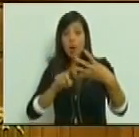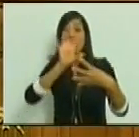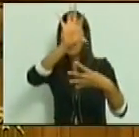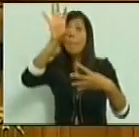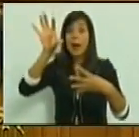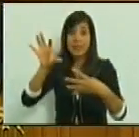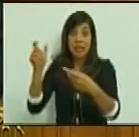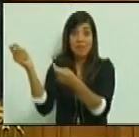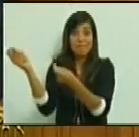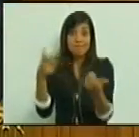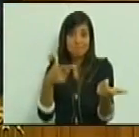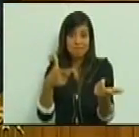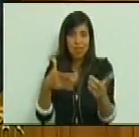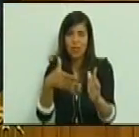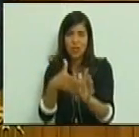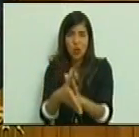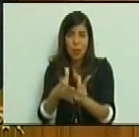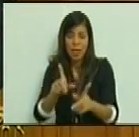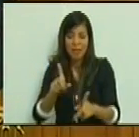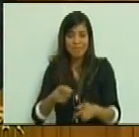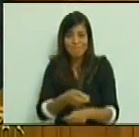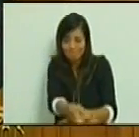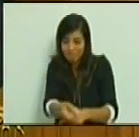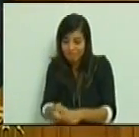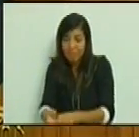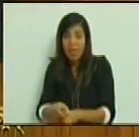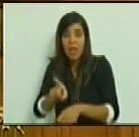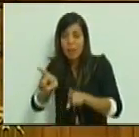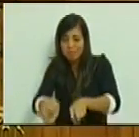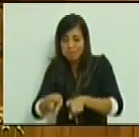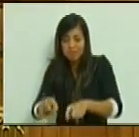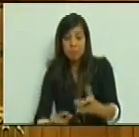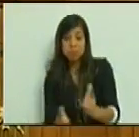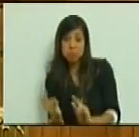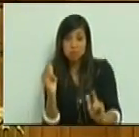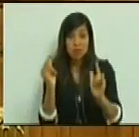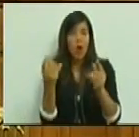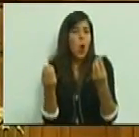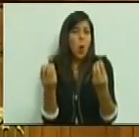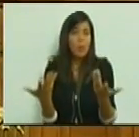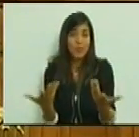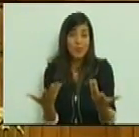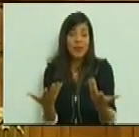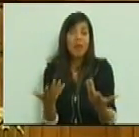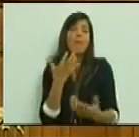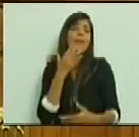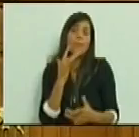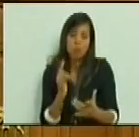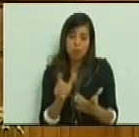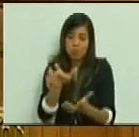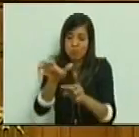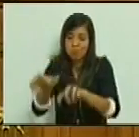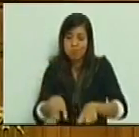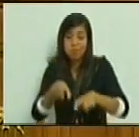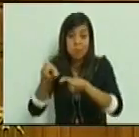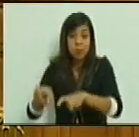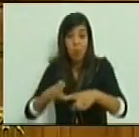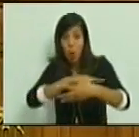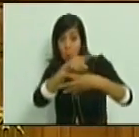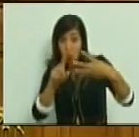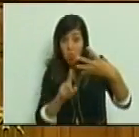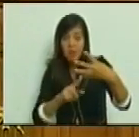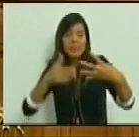proveedores de insumos agroalimentarios. Y es la agricultura quizás una de las cuatro más grandes